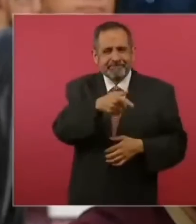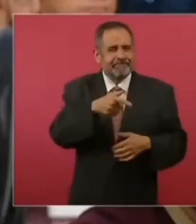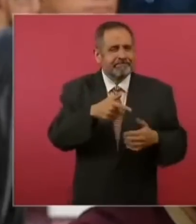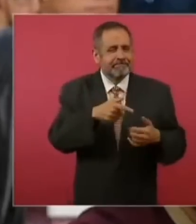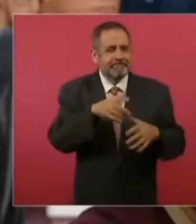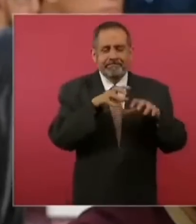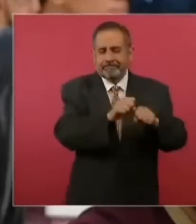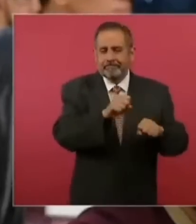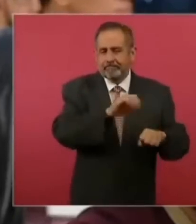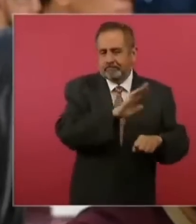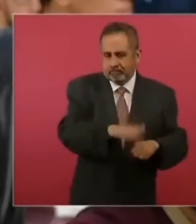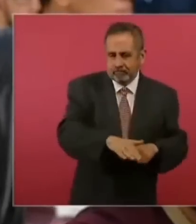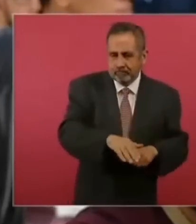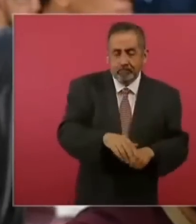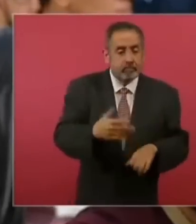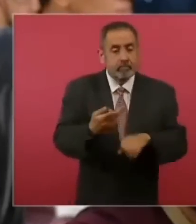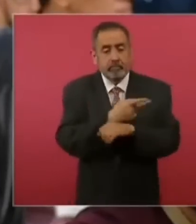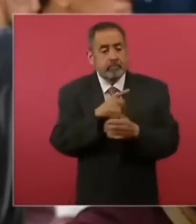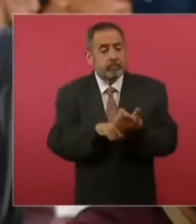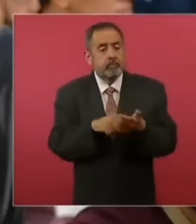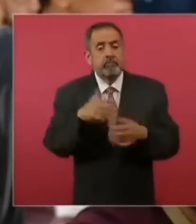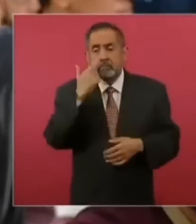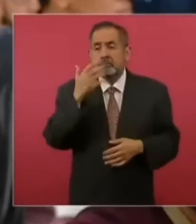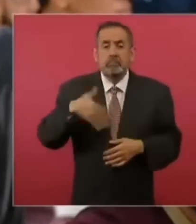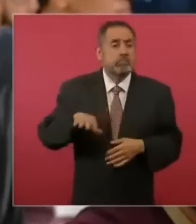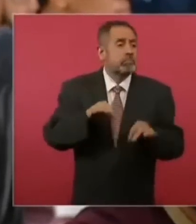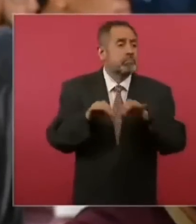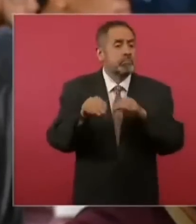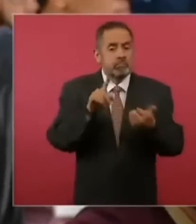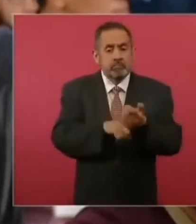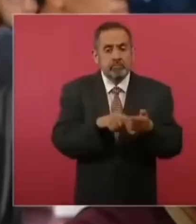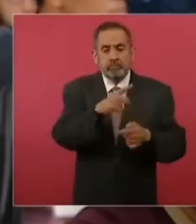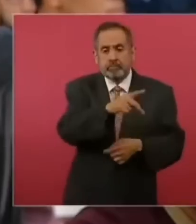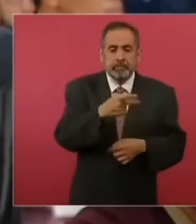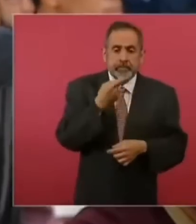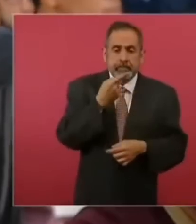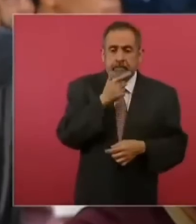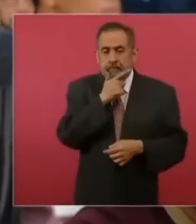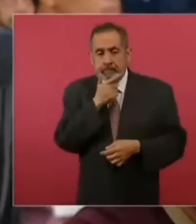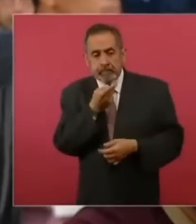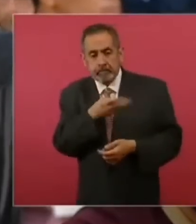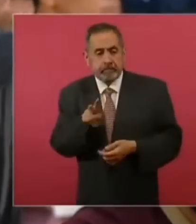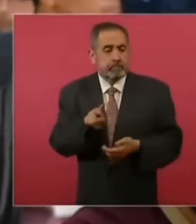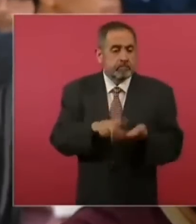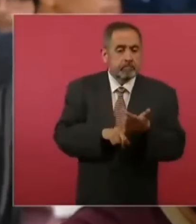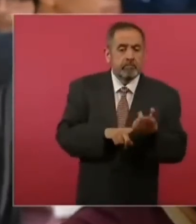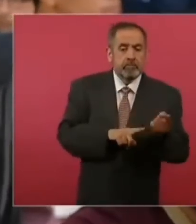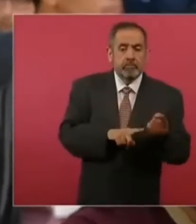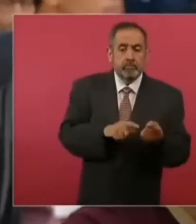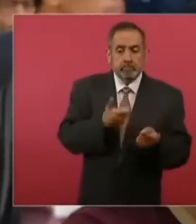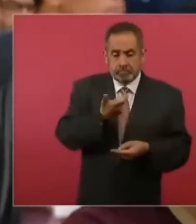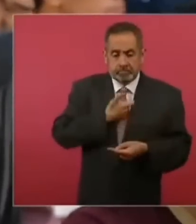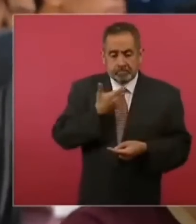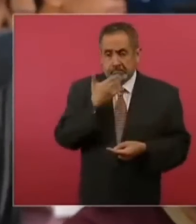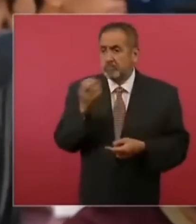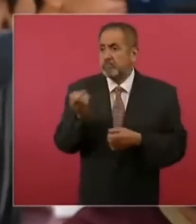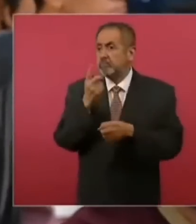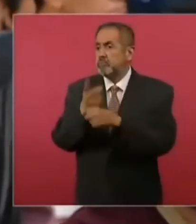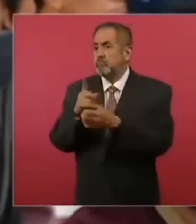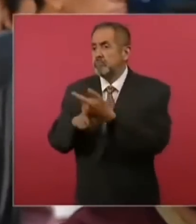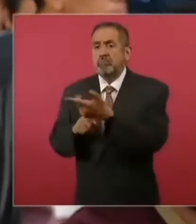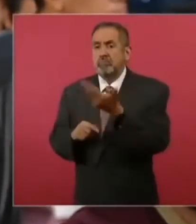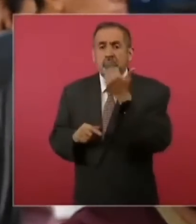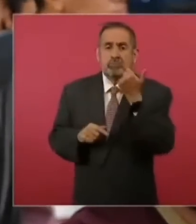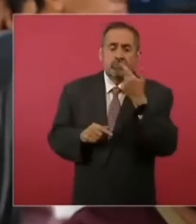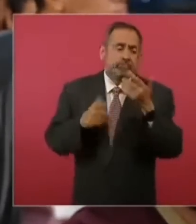pecado fue haber buscado un trabajo en un call center bilingüe que era bien remunerado a falta de